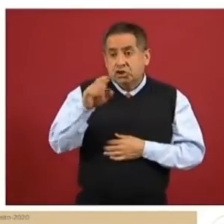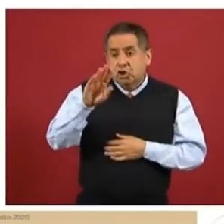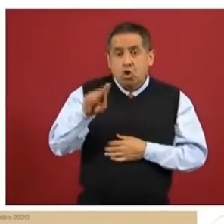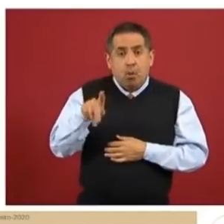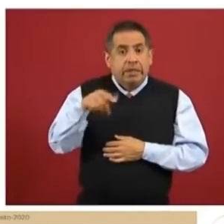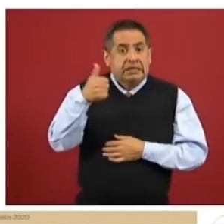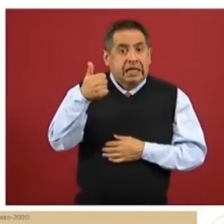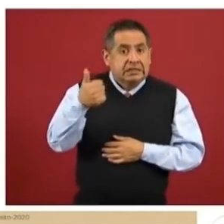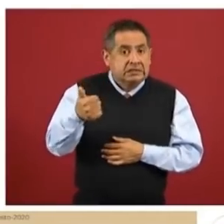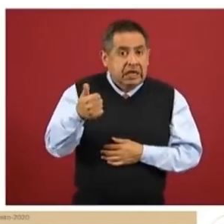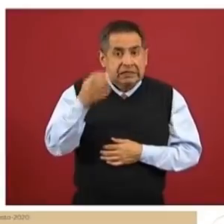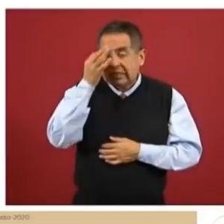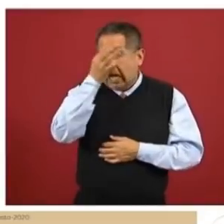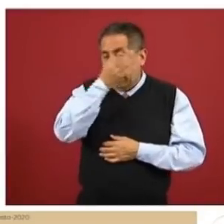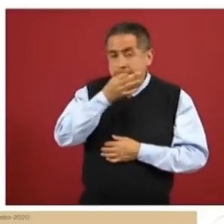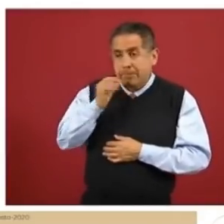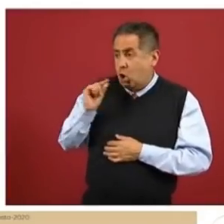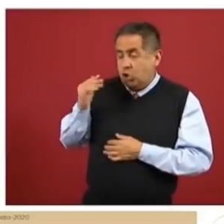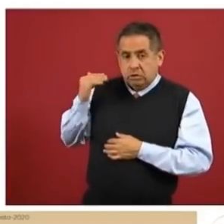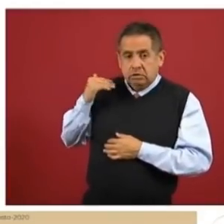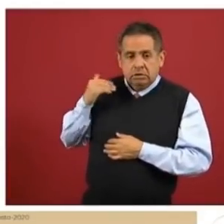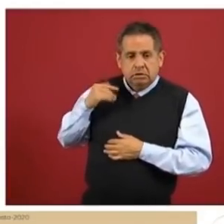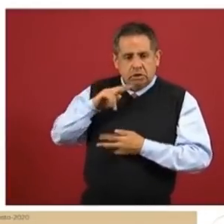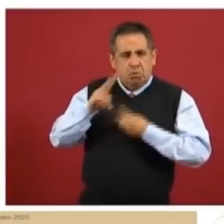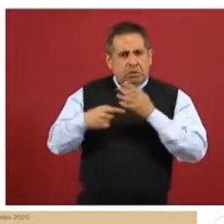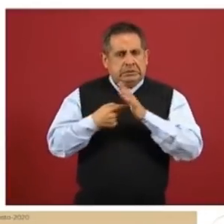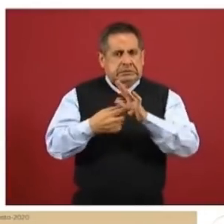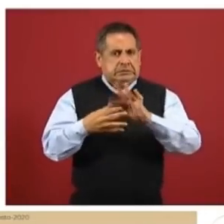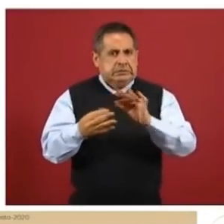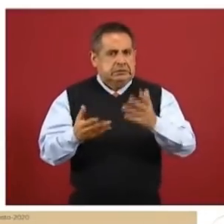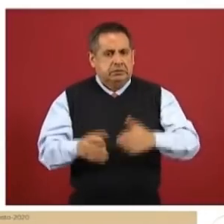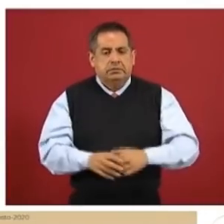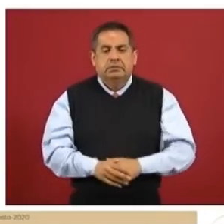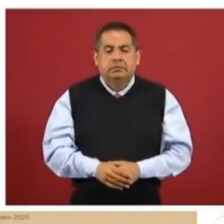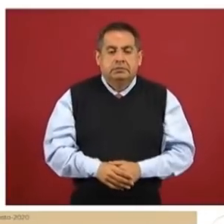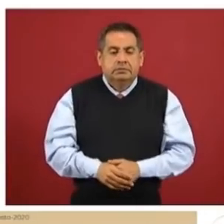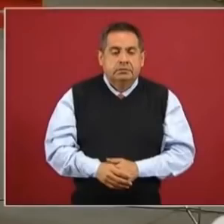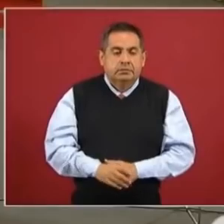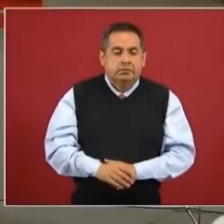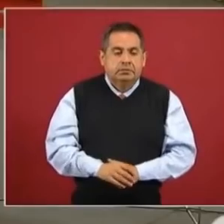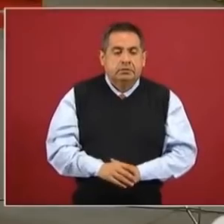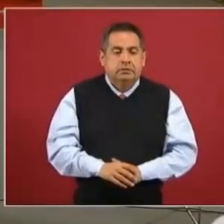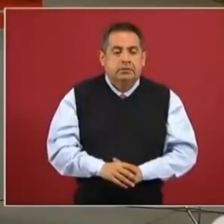casos de sarampión en este brote que me permito presentarles.